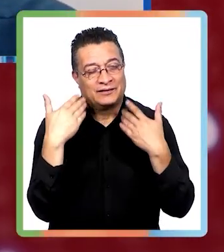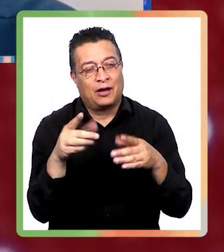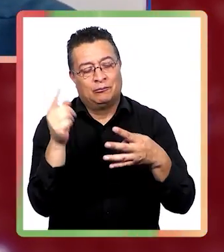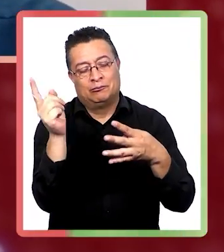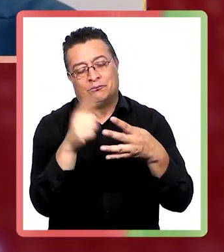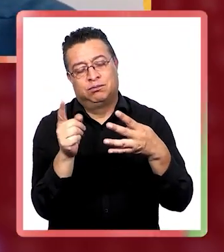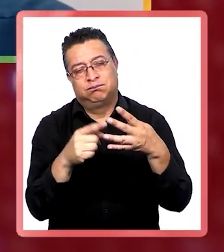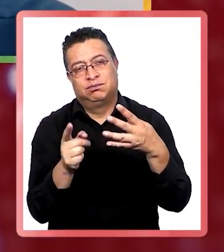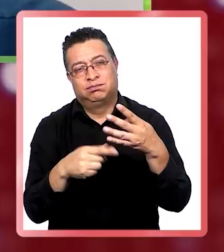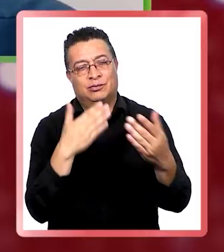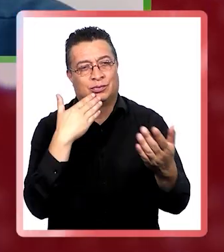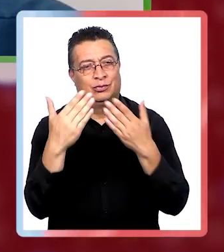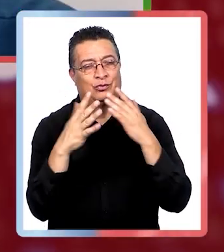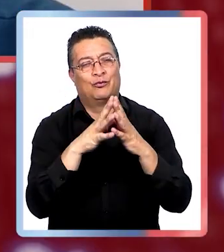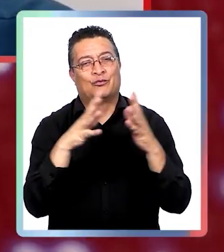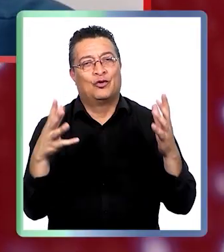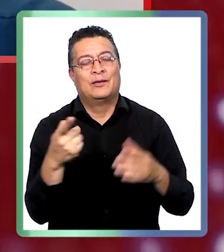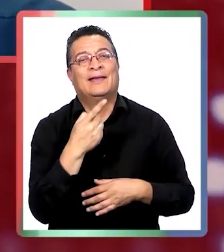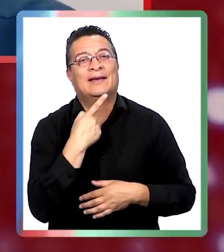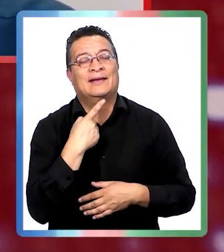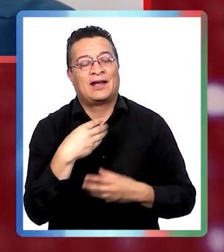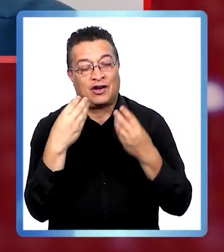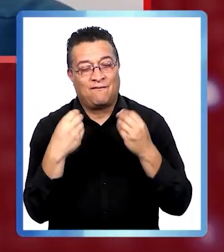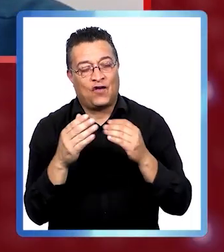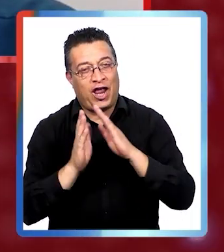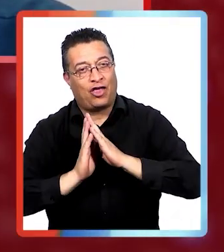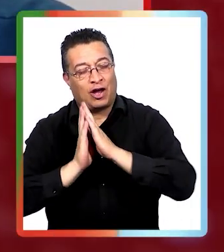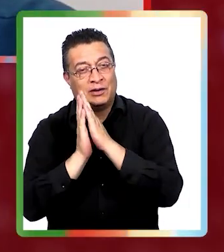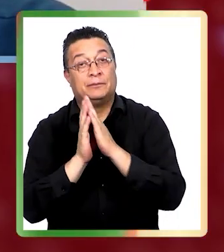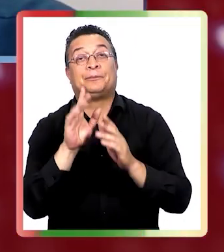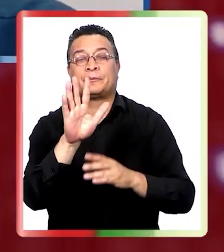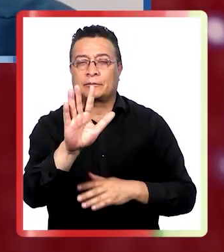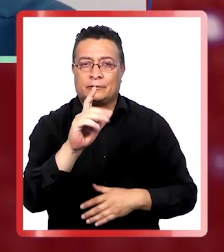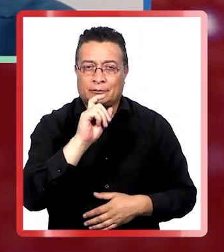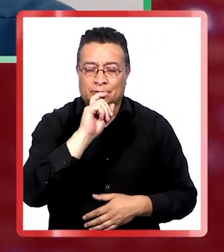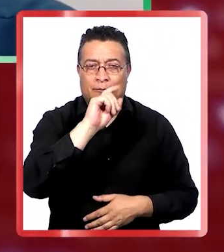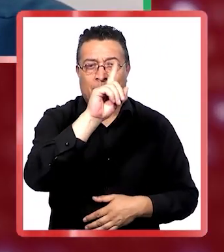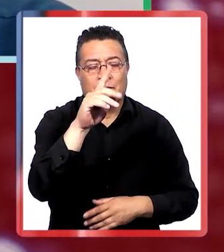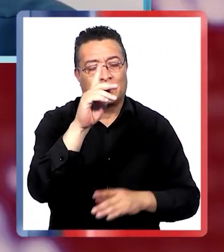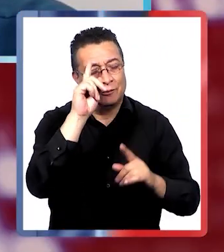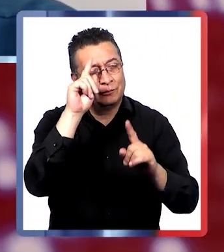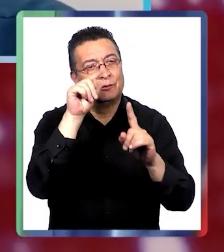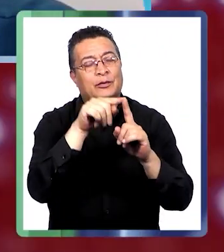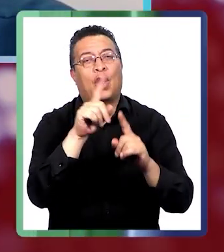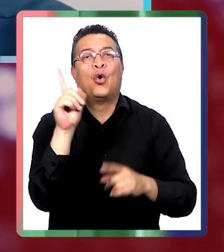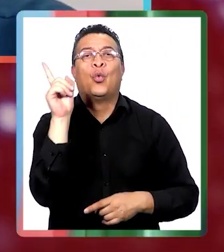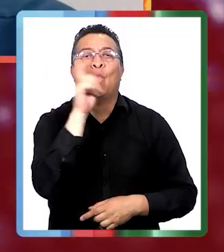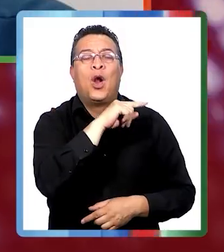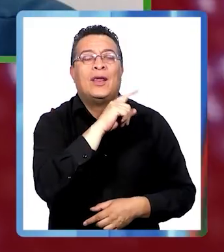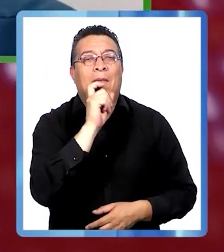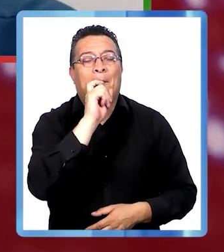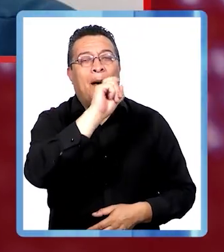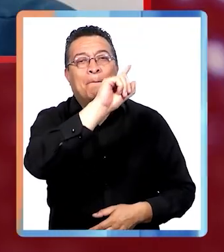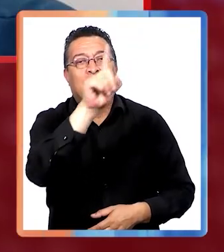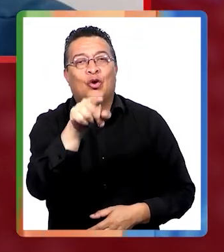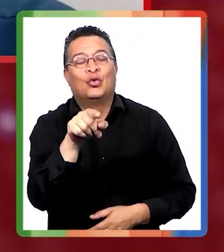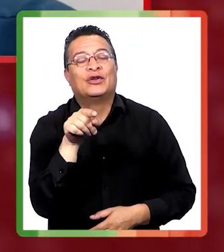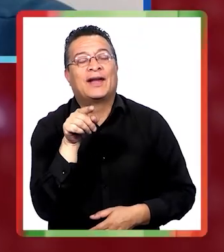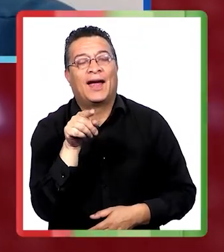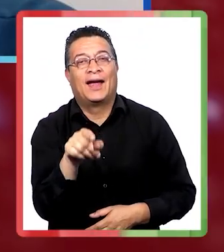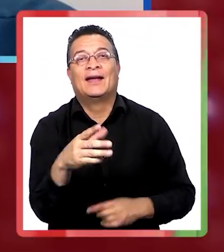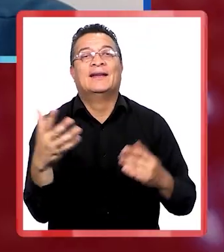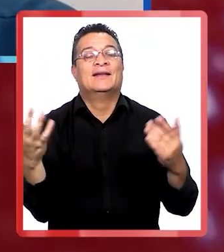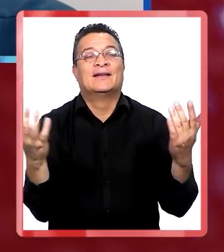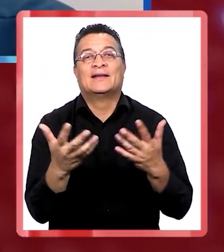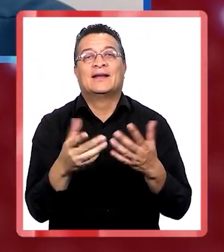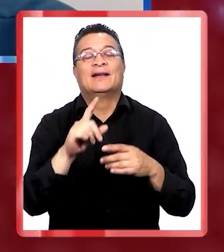entrevista que hemos tocado varios puntos bastante interesantes sobre el buen dormir, me parece que enfoquemos la última pregunta que